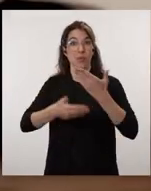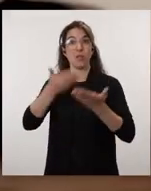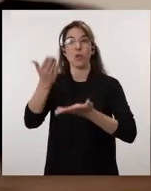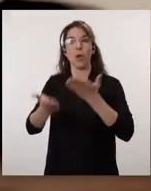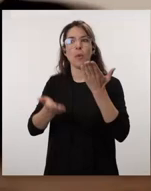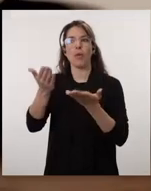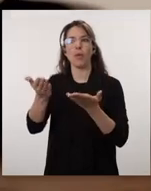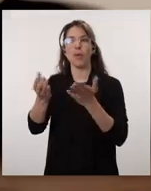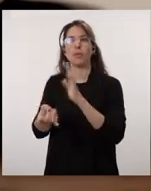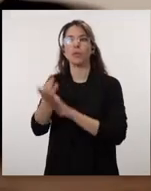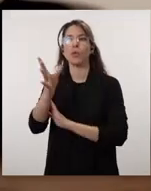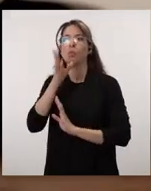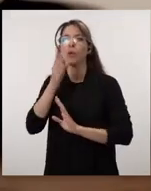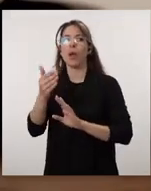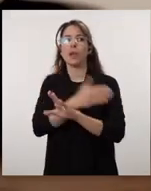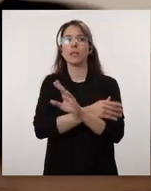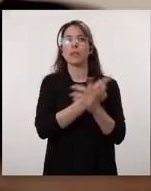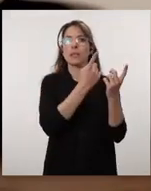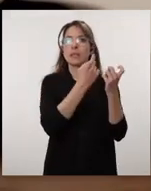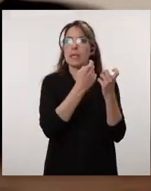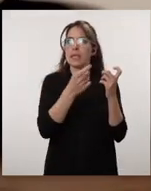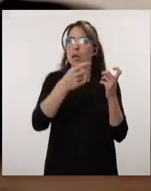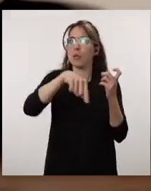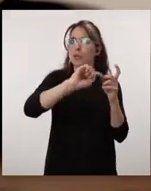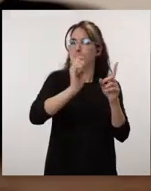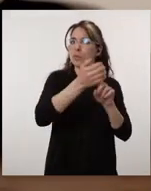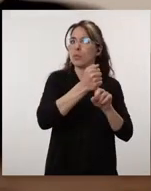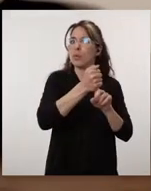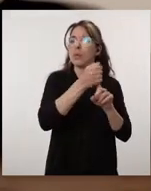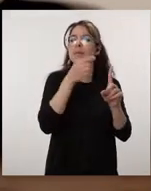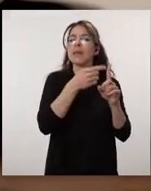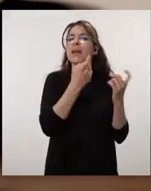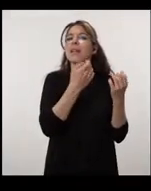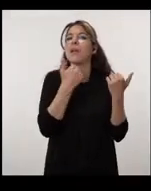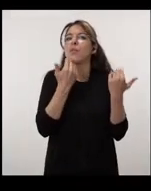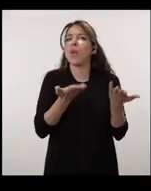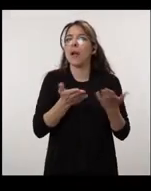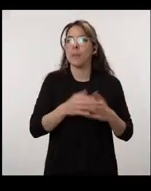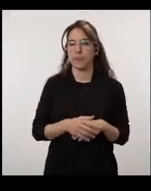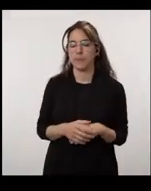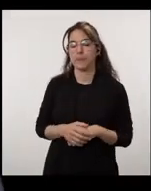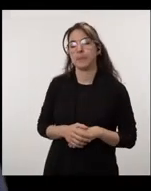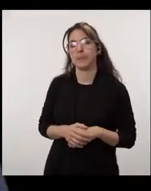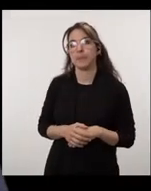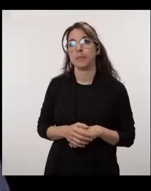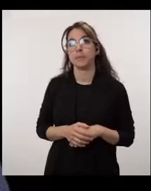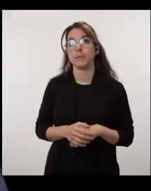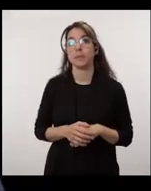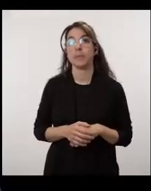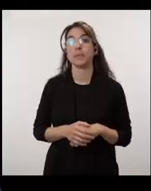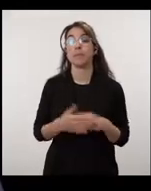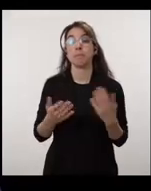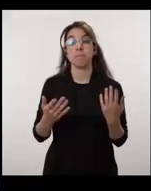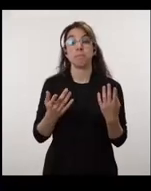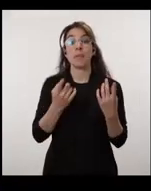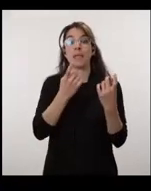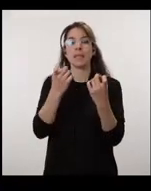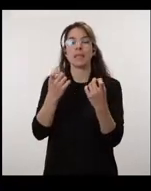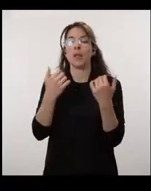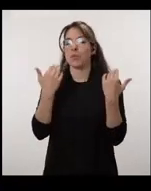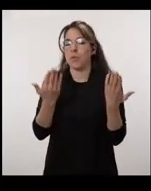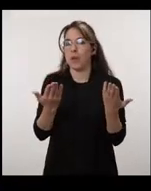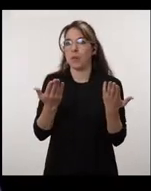respuesta a una necesidad que habíais detectado cuál es esa necesidad bien las necesidades que siguen para algunos investigadores tales